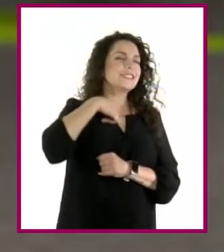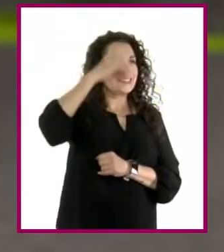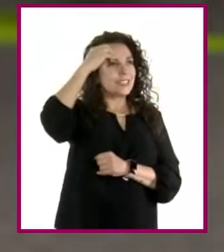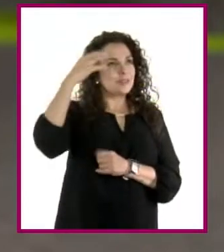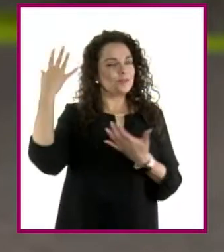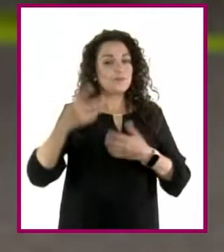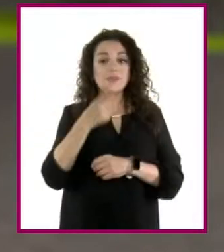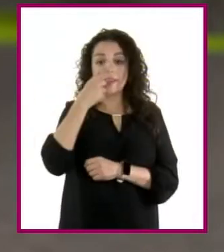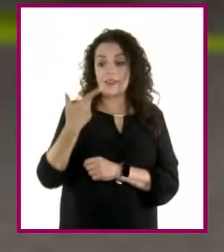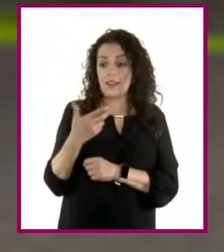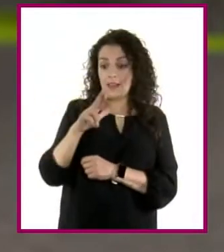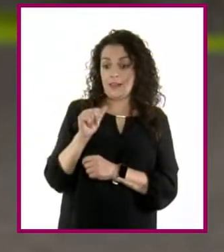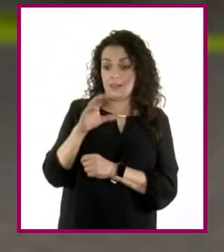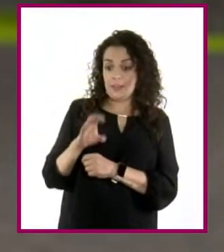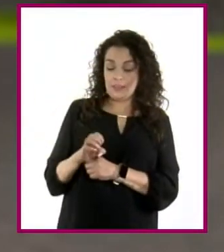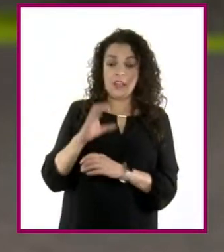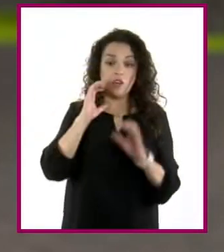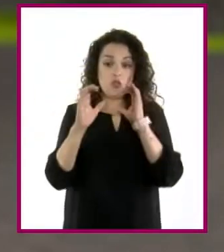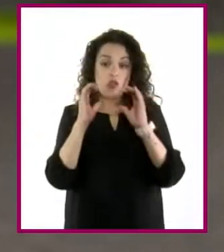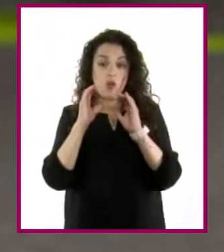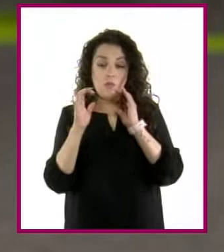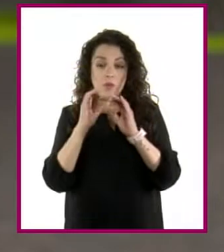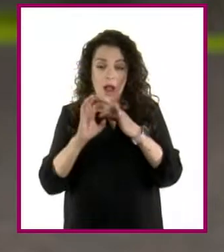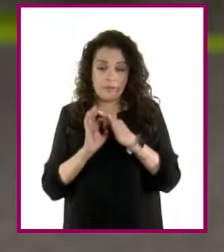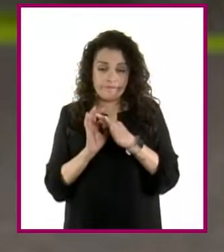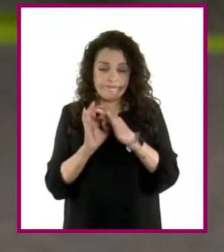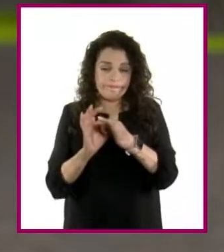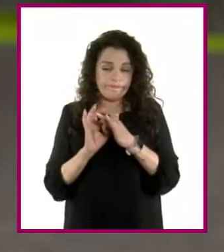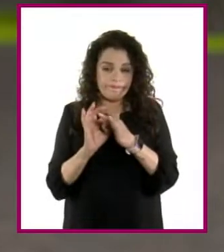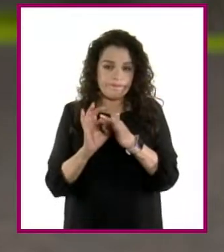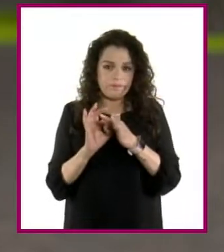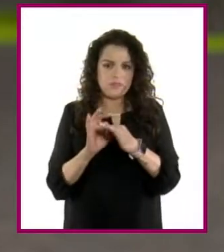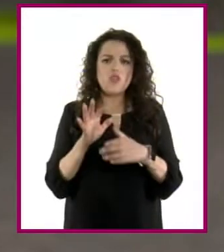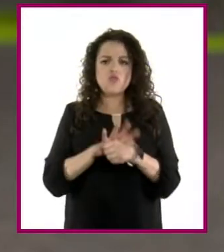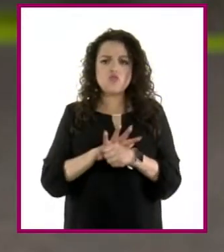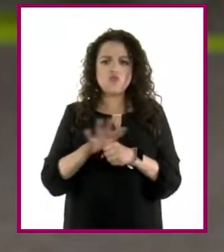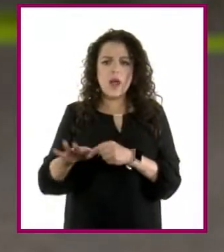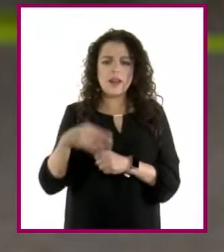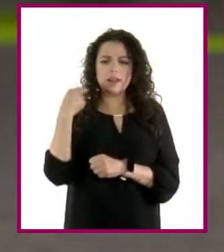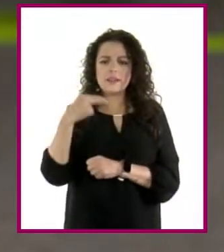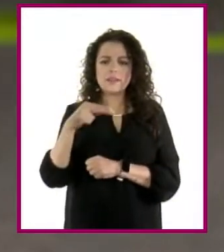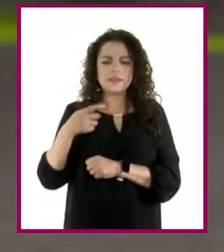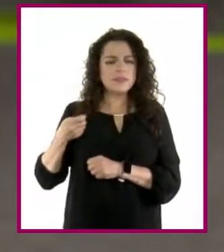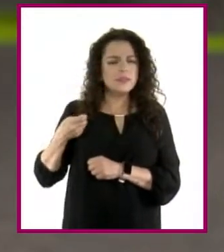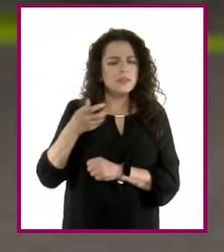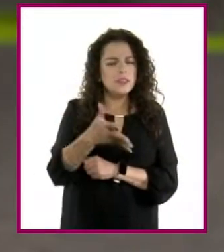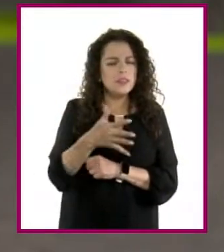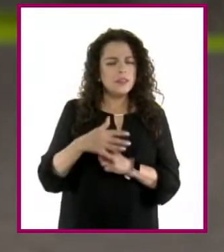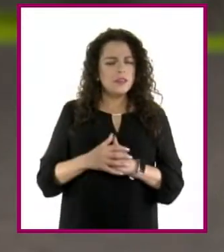según Grice, la comunicación está estrechamente ligada a un principio que se llama...